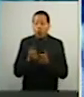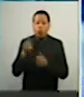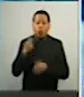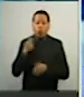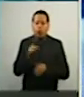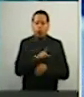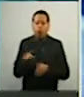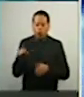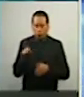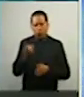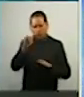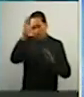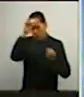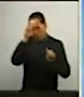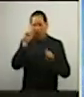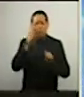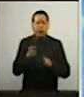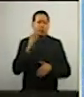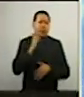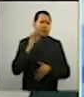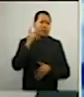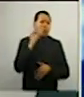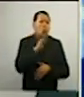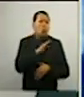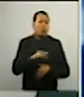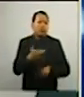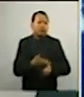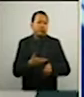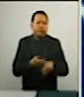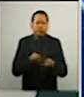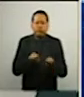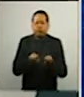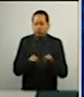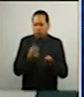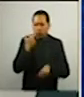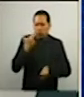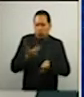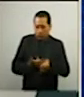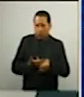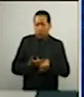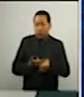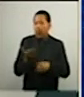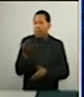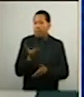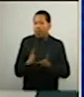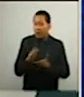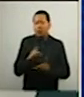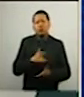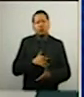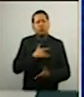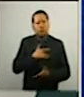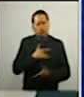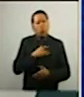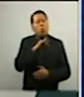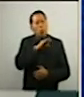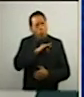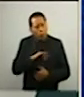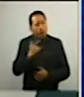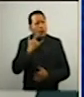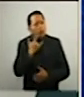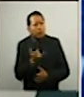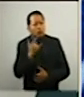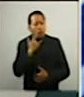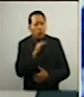Aguascalientes, si solo podía reelegirse por ese mismo distrito o por cualquiera de los distritos de Aguascalientes.